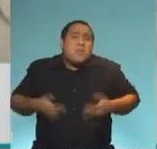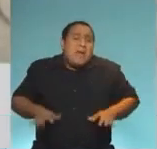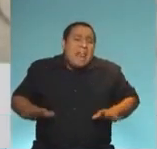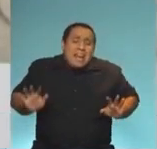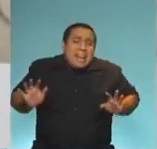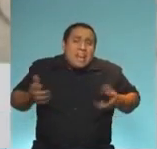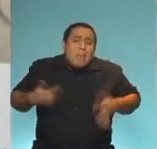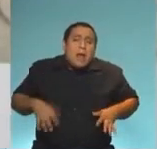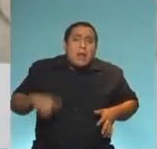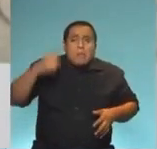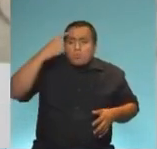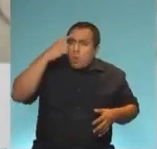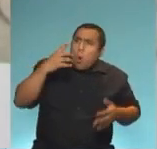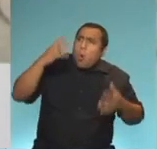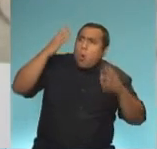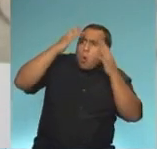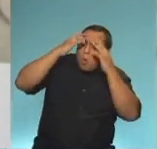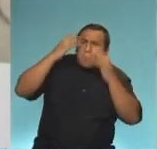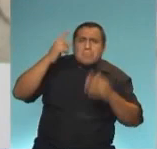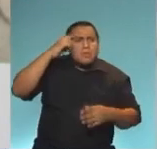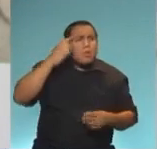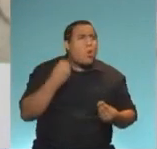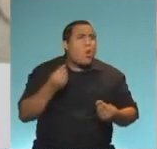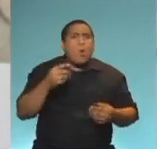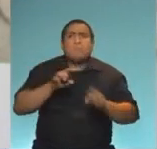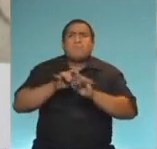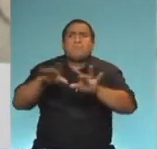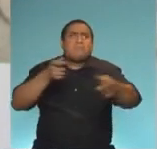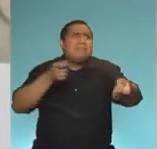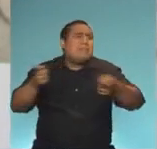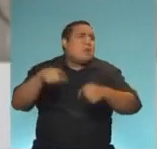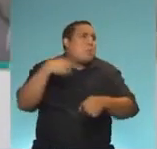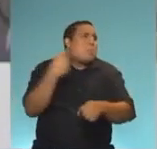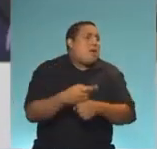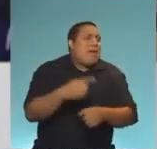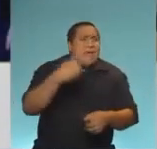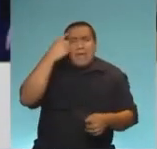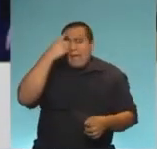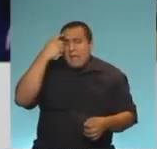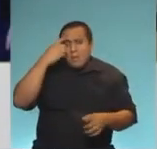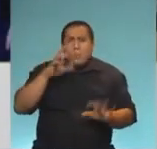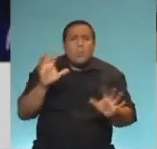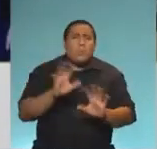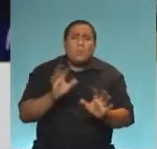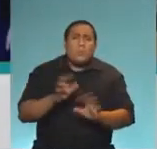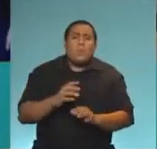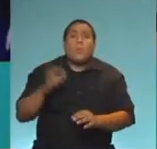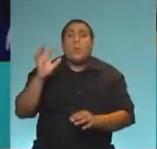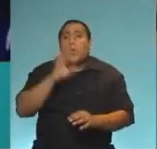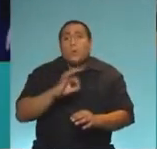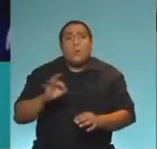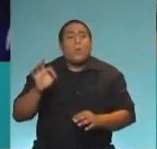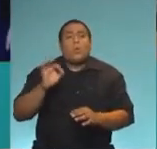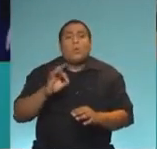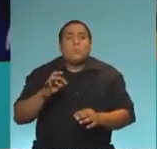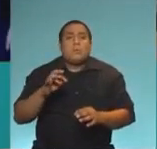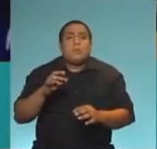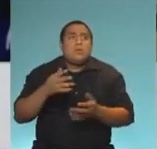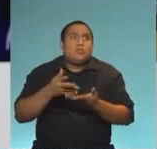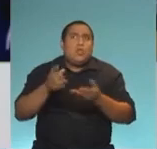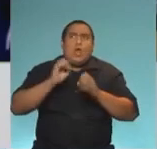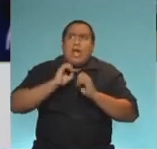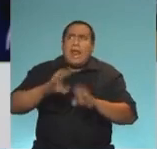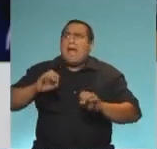no piensen que no existe manera de contenerlo o que no va a haber manera de poder evitar una mayor gravedad de los